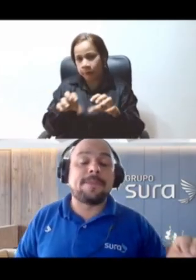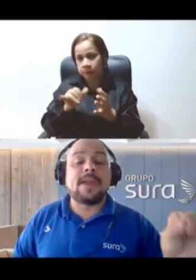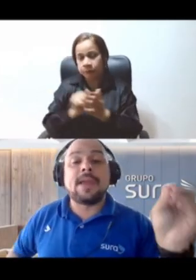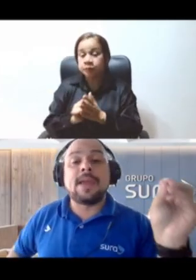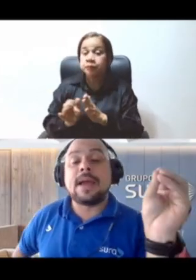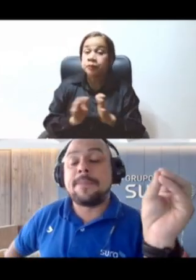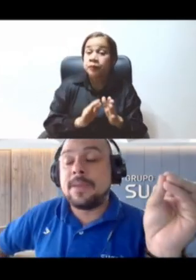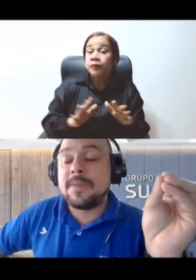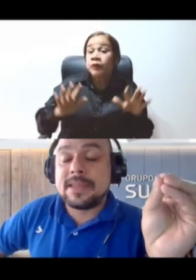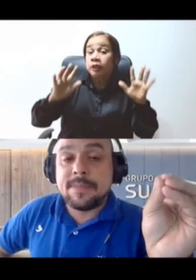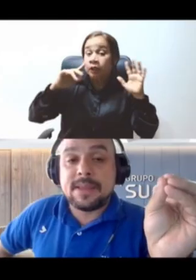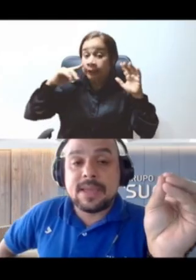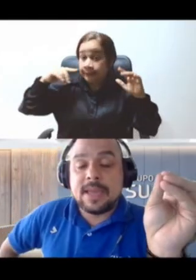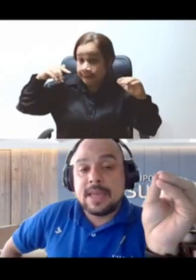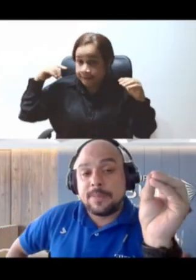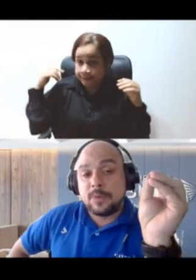había